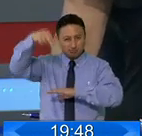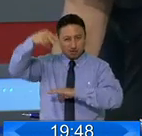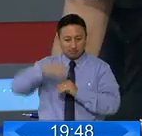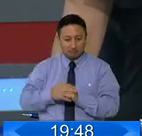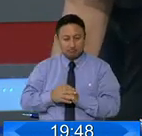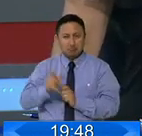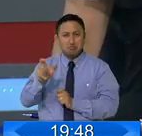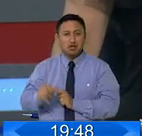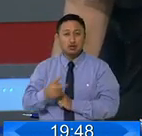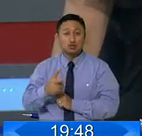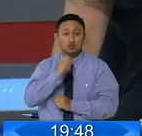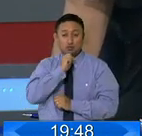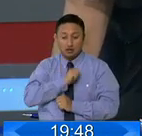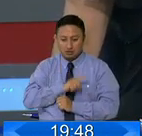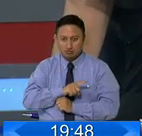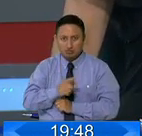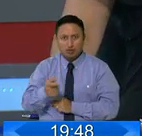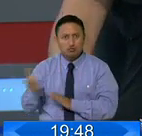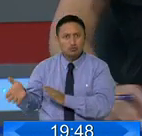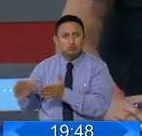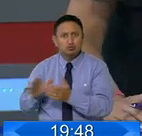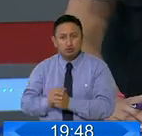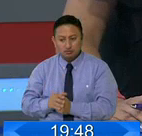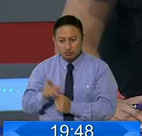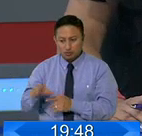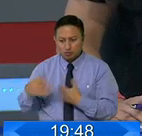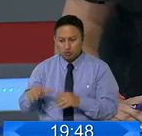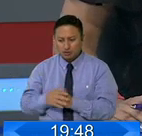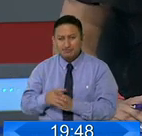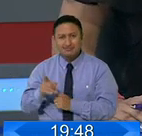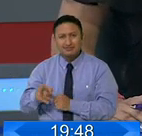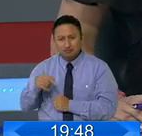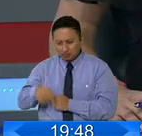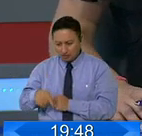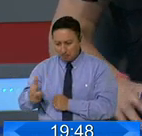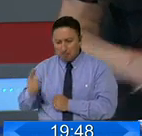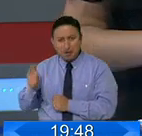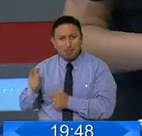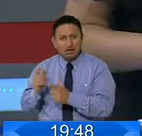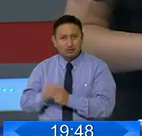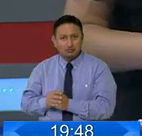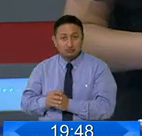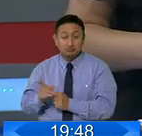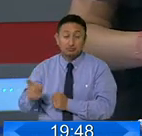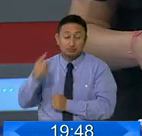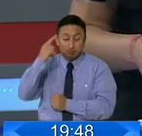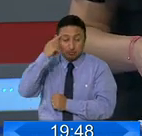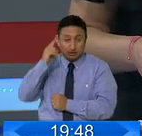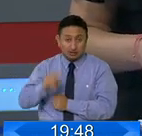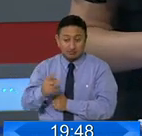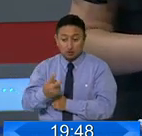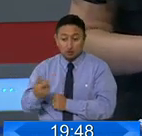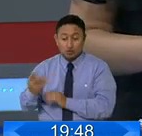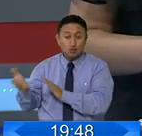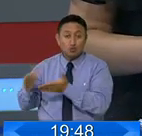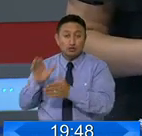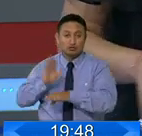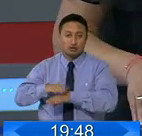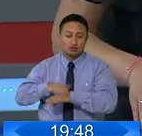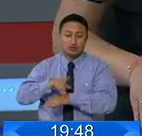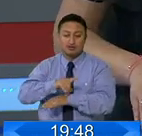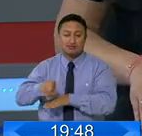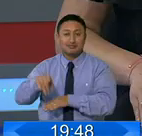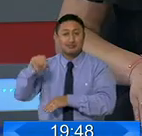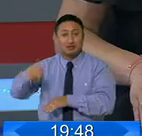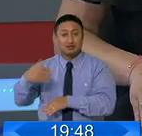adultos mayores fue asesinada. Los cuerpos presentaban heridas de arma de fuego. Presumen que el doble crimen tiene relación con